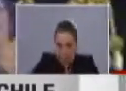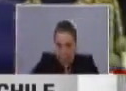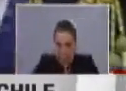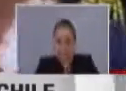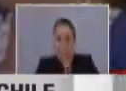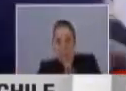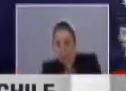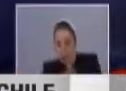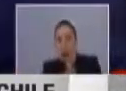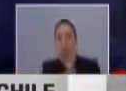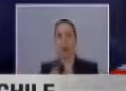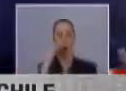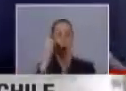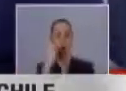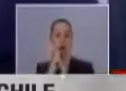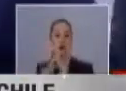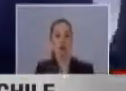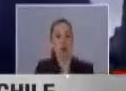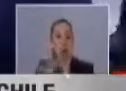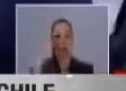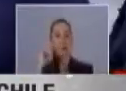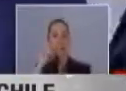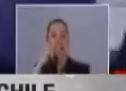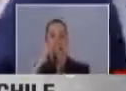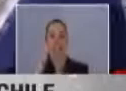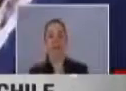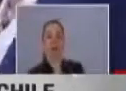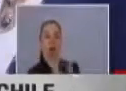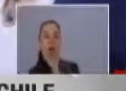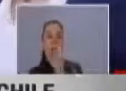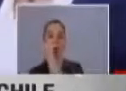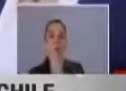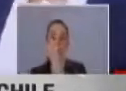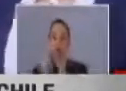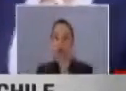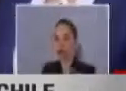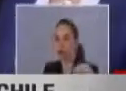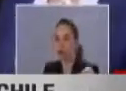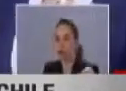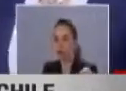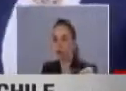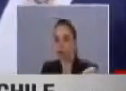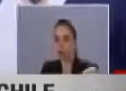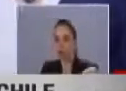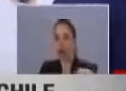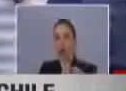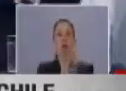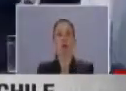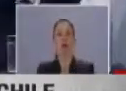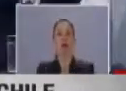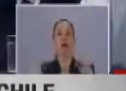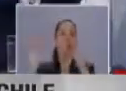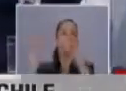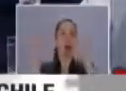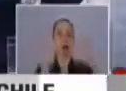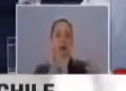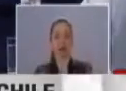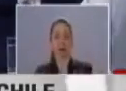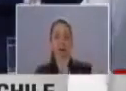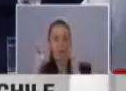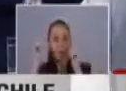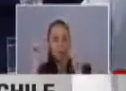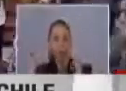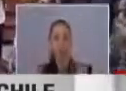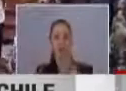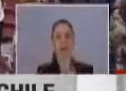el legado de reformas de la socialista Michelle Bachelet, impulsadas para desmantelar la herencia de la dictadura militar de Augusto Pinochet. Tras tomar juramento a